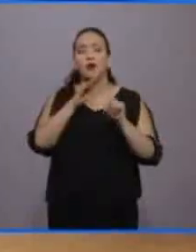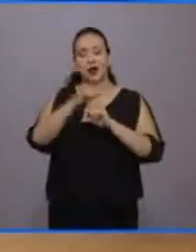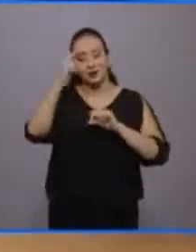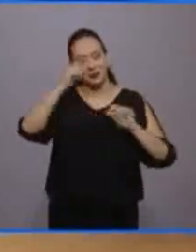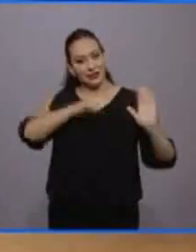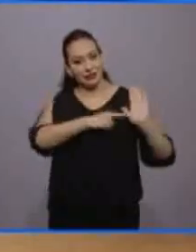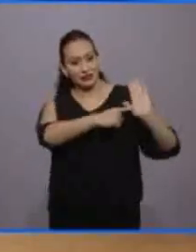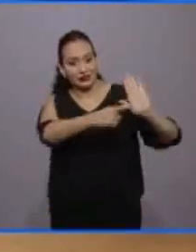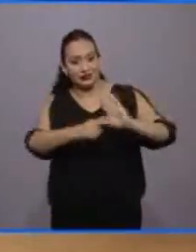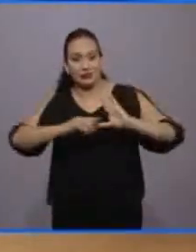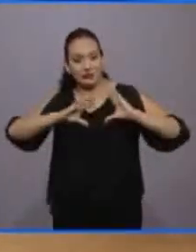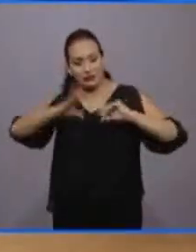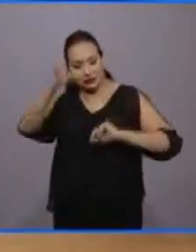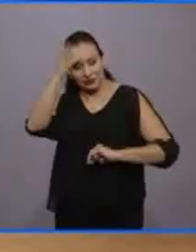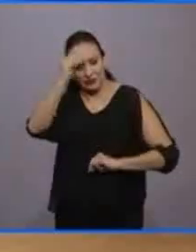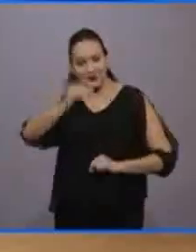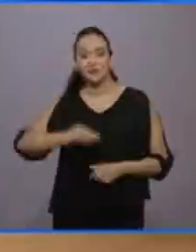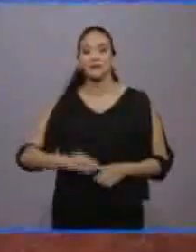las trincheras posibles.